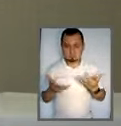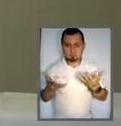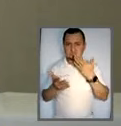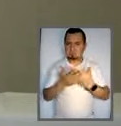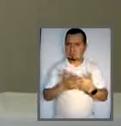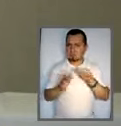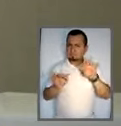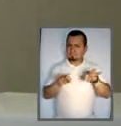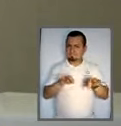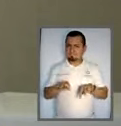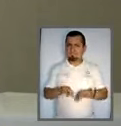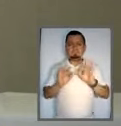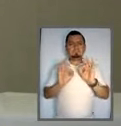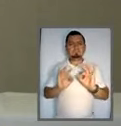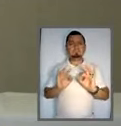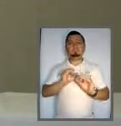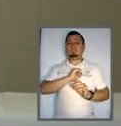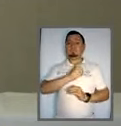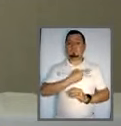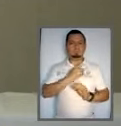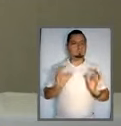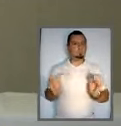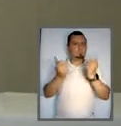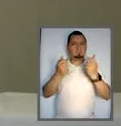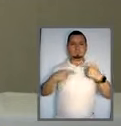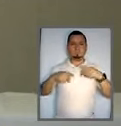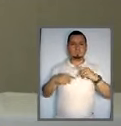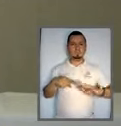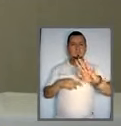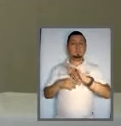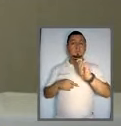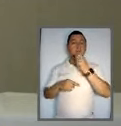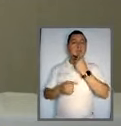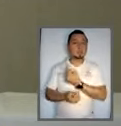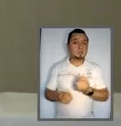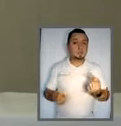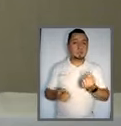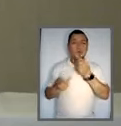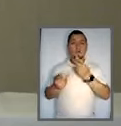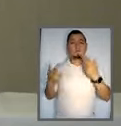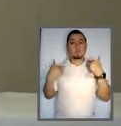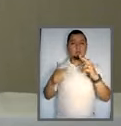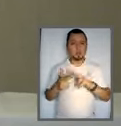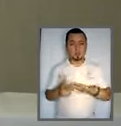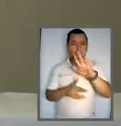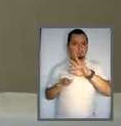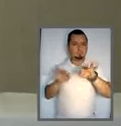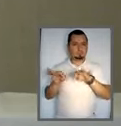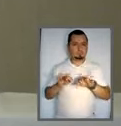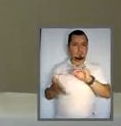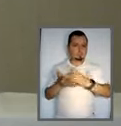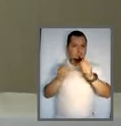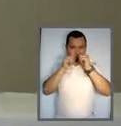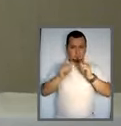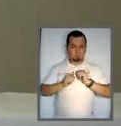bien y preservando sobre todo la salud de todos los ciudadanos, de los niños, los jóvenes, los maestros y todos los trabajadores de la educación.